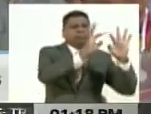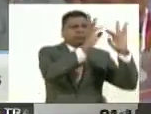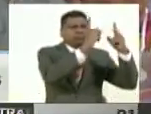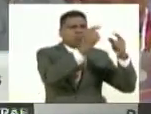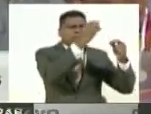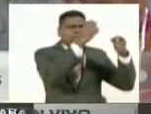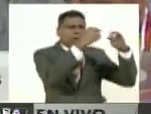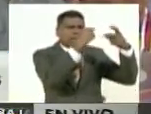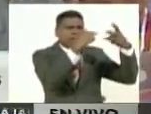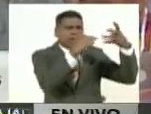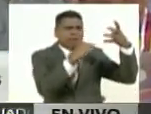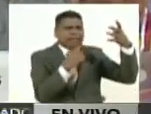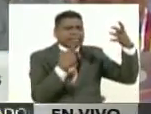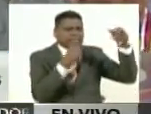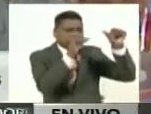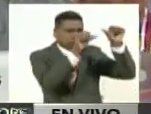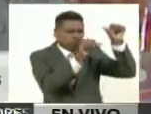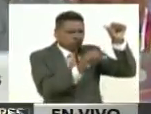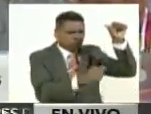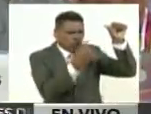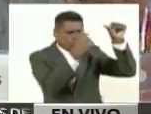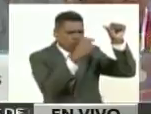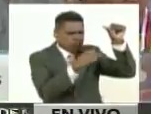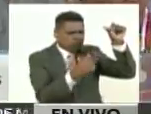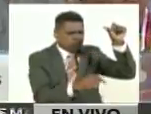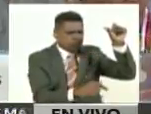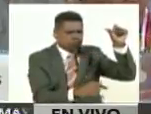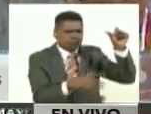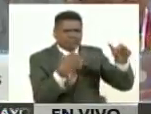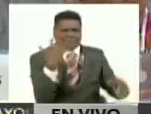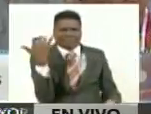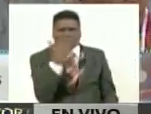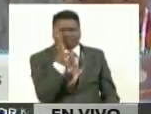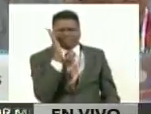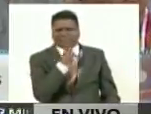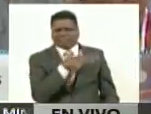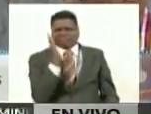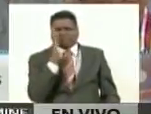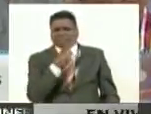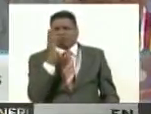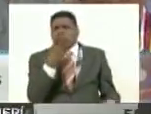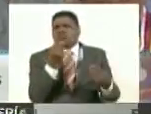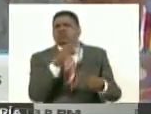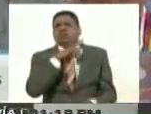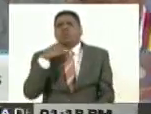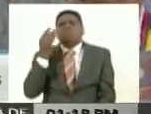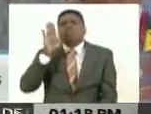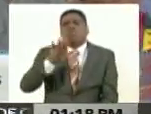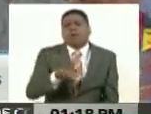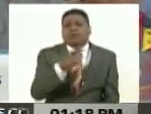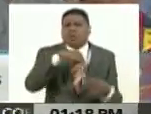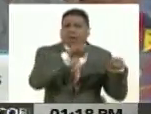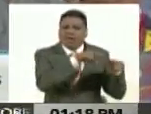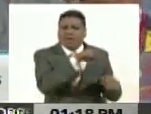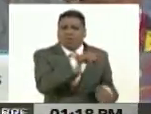¿Y dónde los metieron? En una cosa que llamaron la peste en Caracas, porque así trataban a nuestro